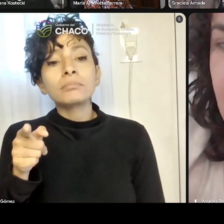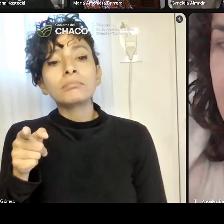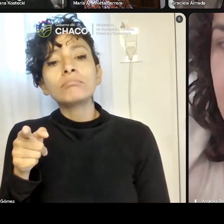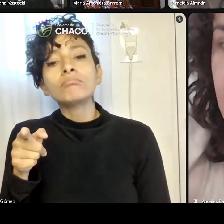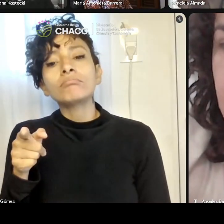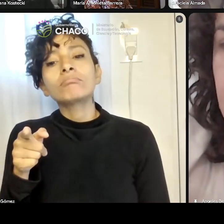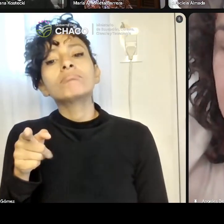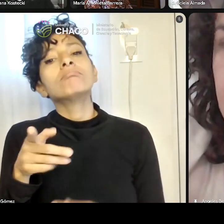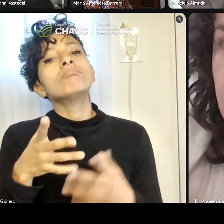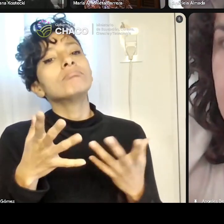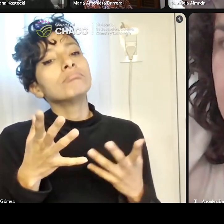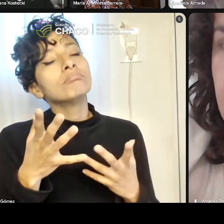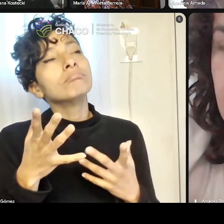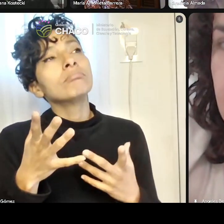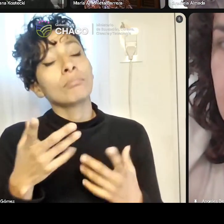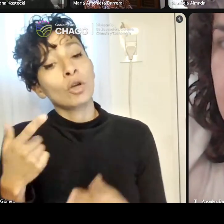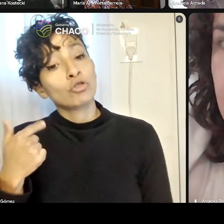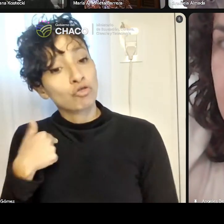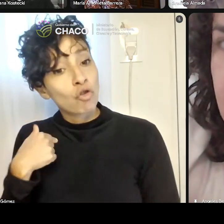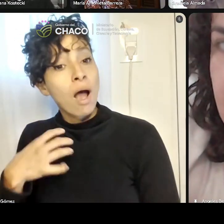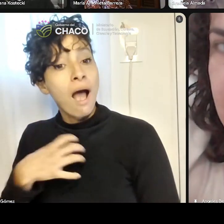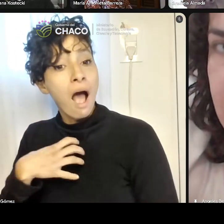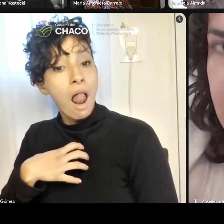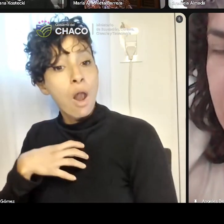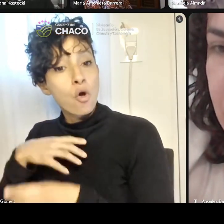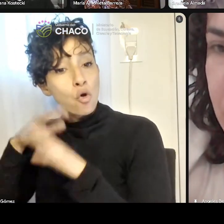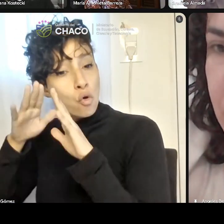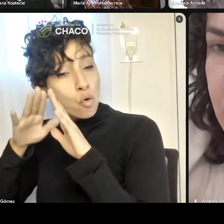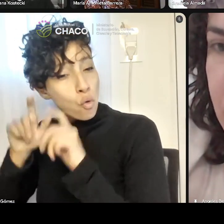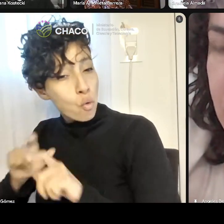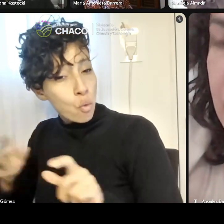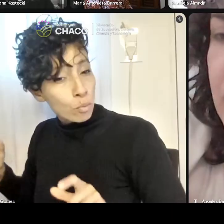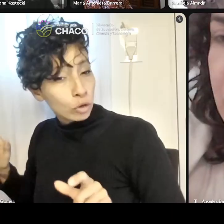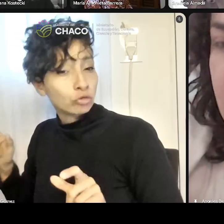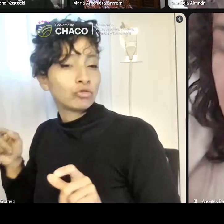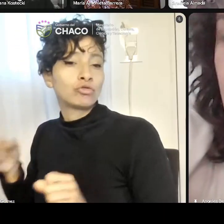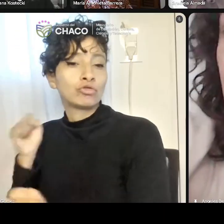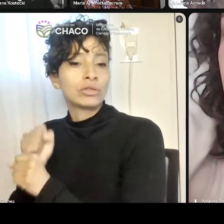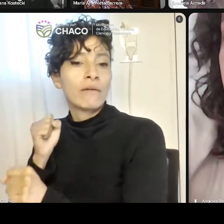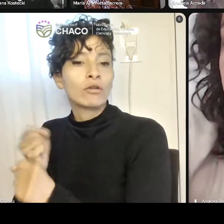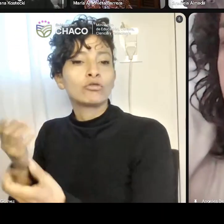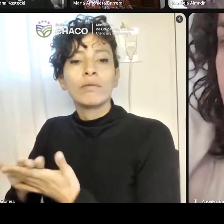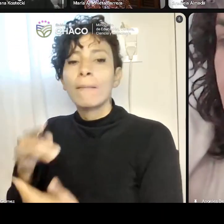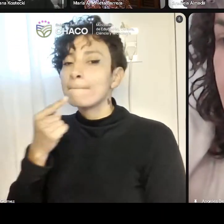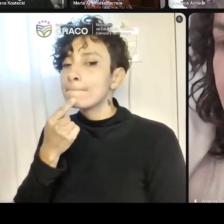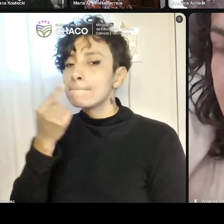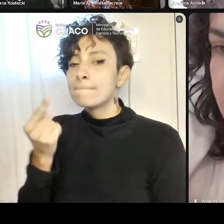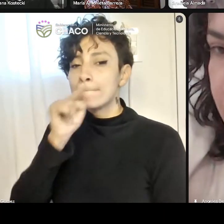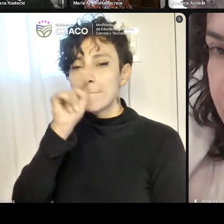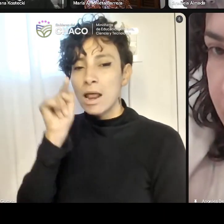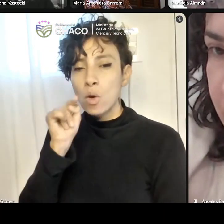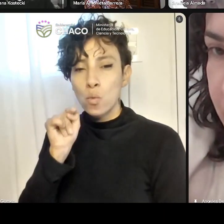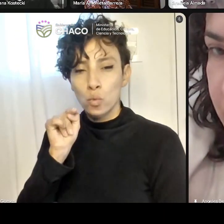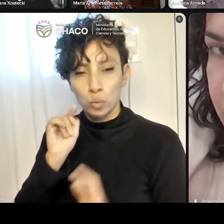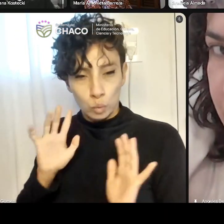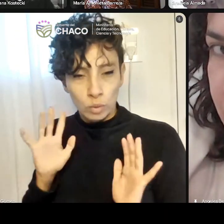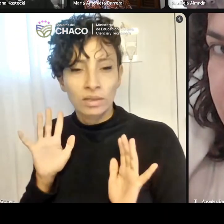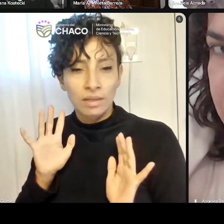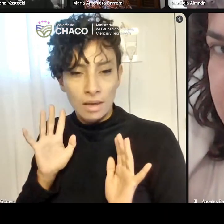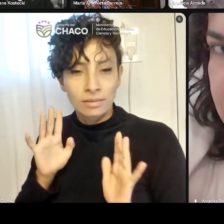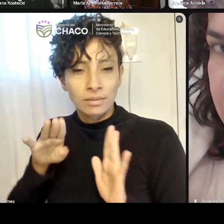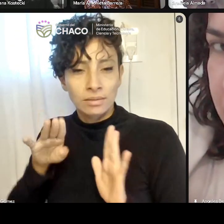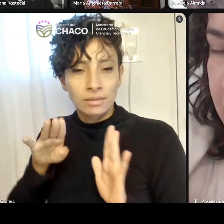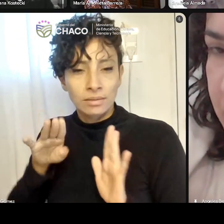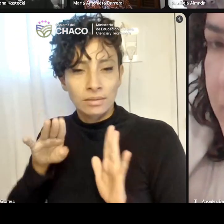Bueno, yo lo que trabajo con mis alumnos, por ejemplo, son preguntas, ¿sí? Más, más allá de su